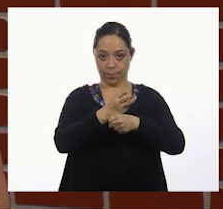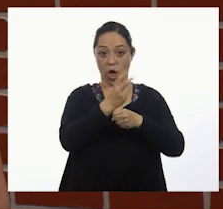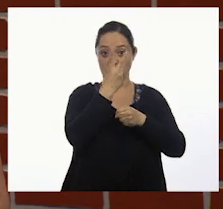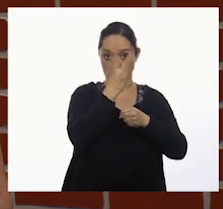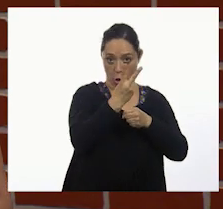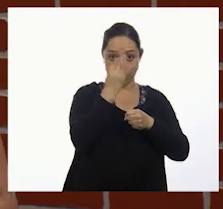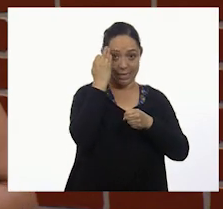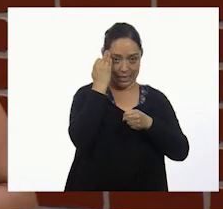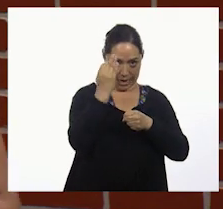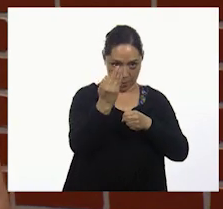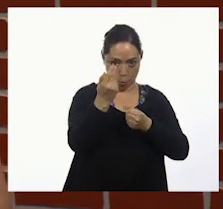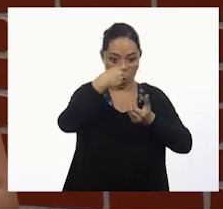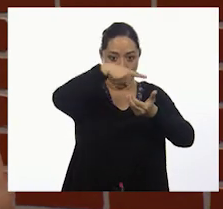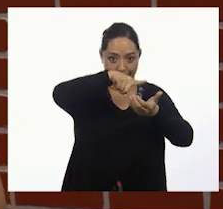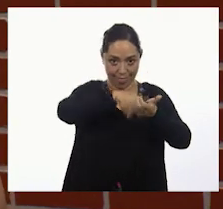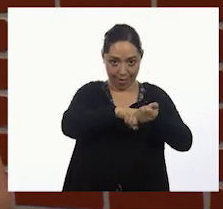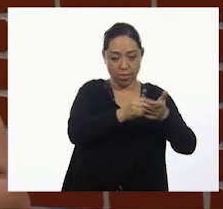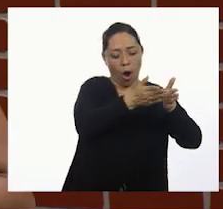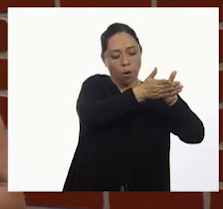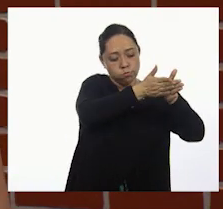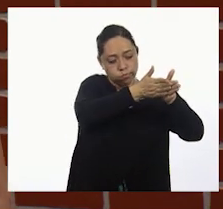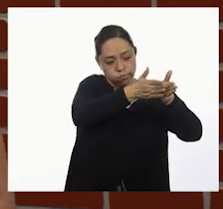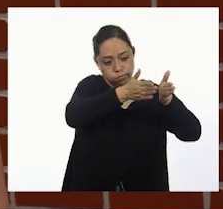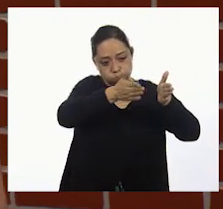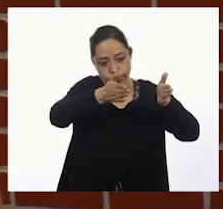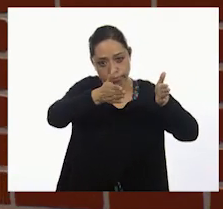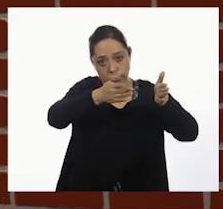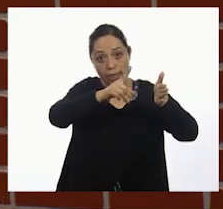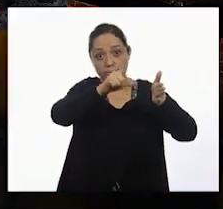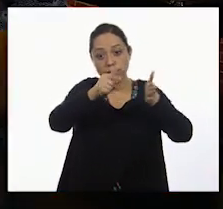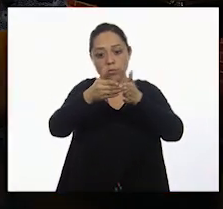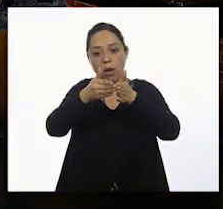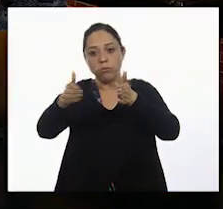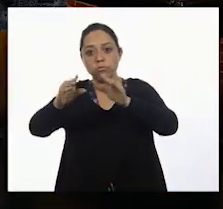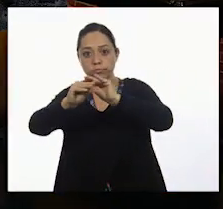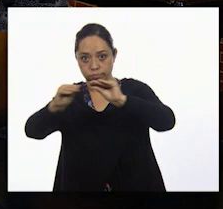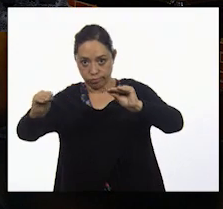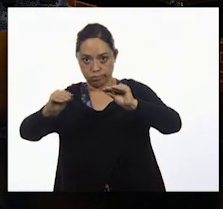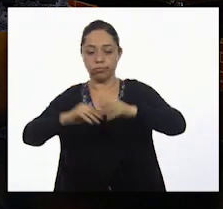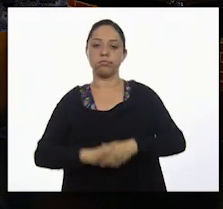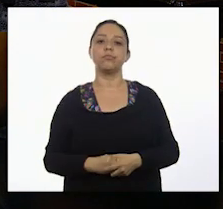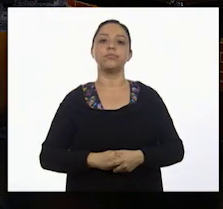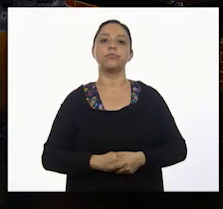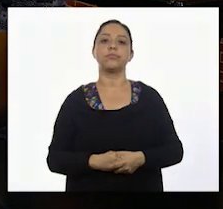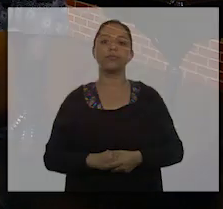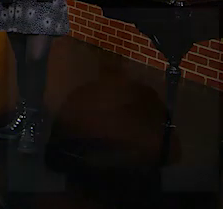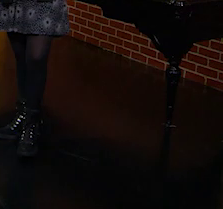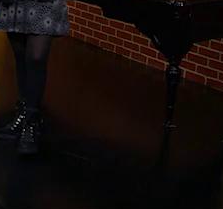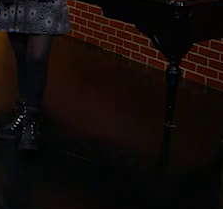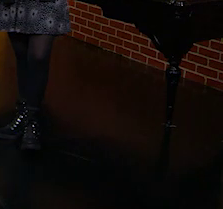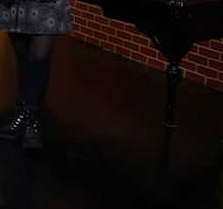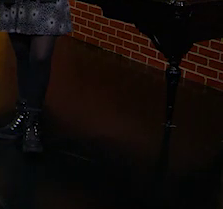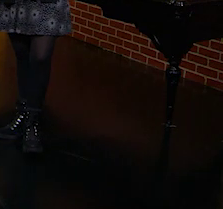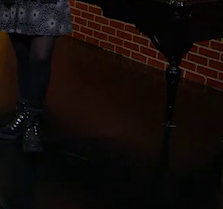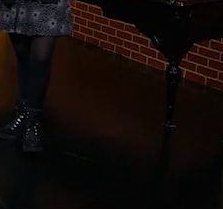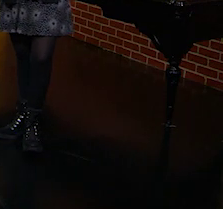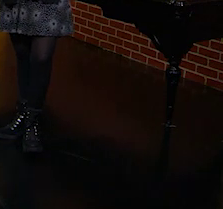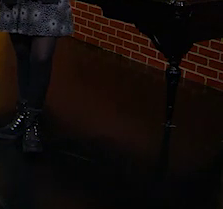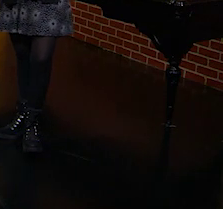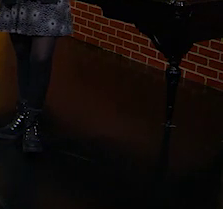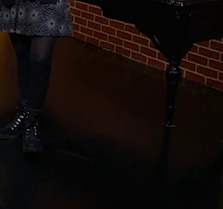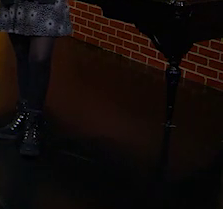El primero será redonda y el segundo silencio de redonda. 1, 2, 3 y...